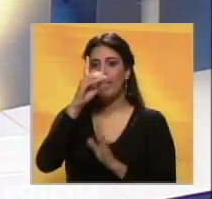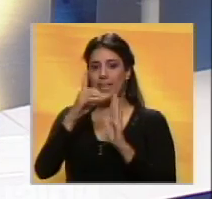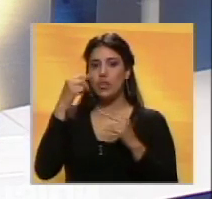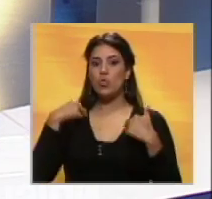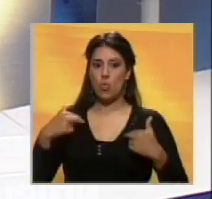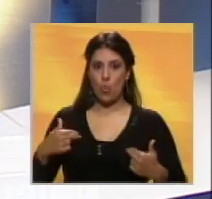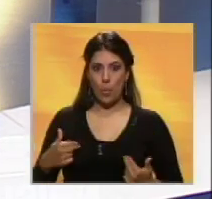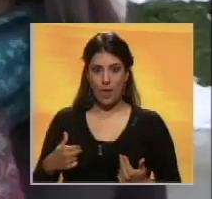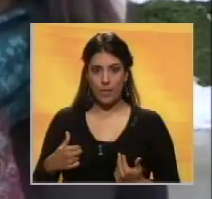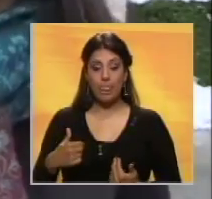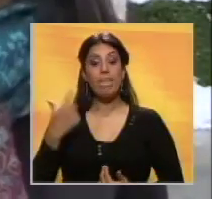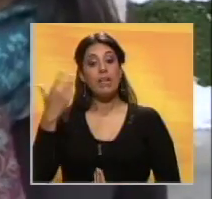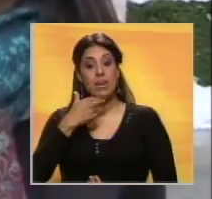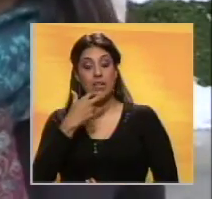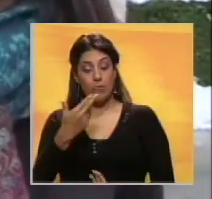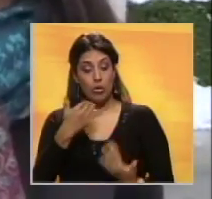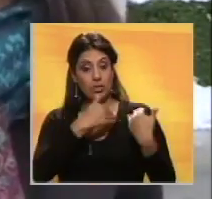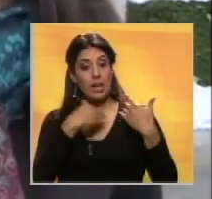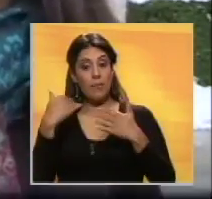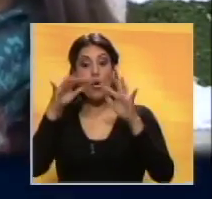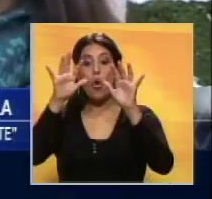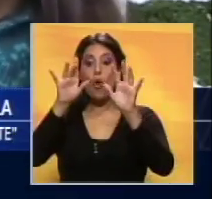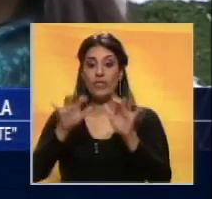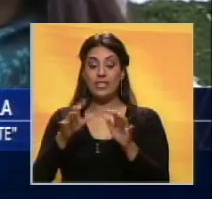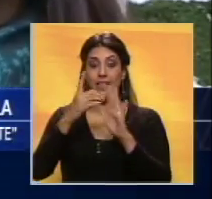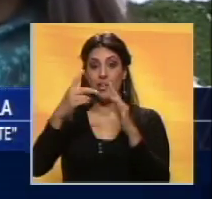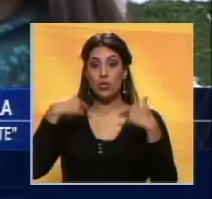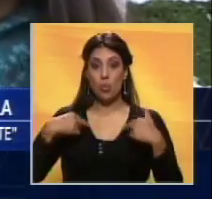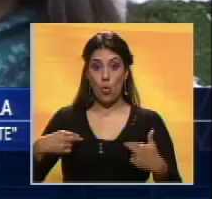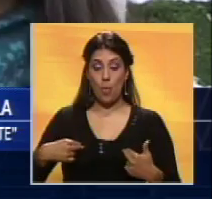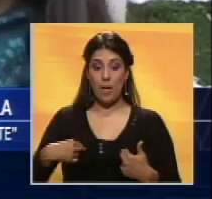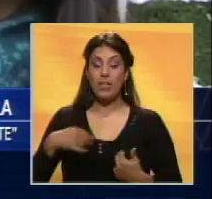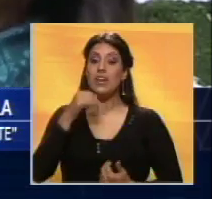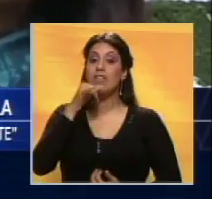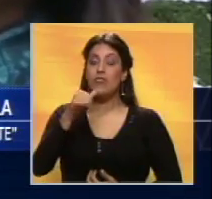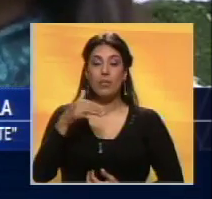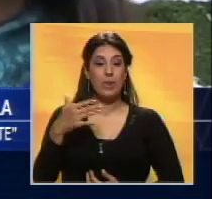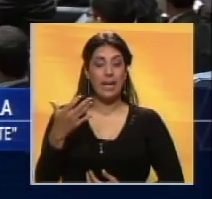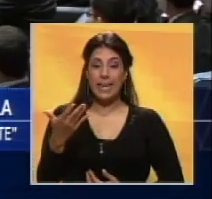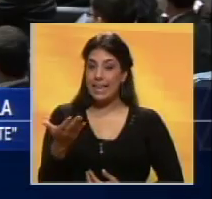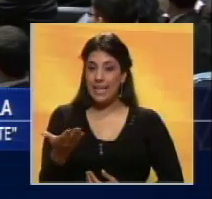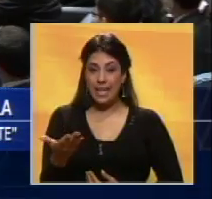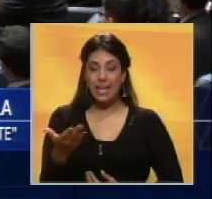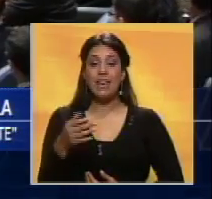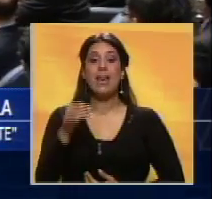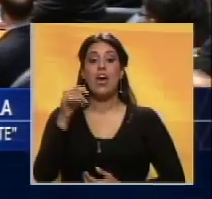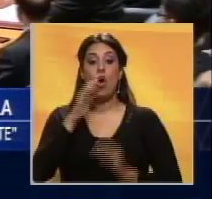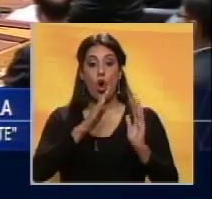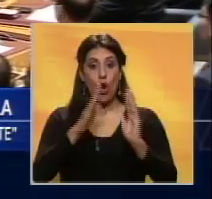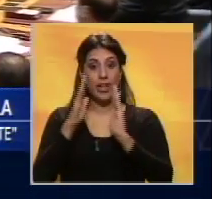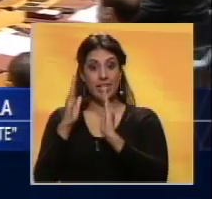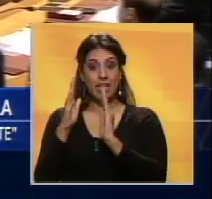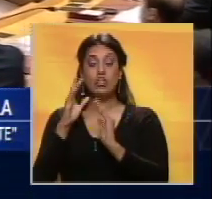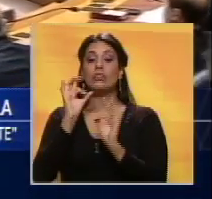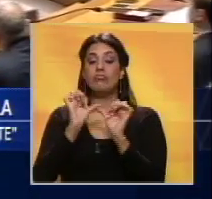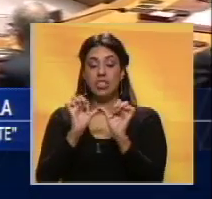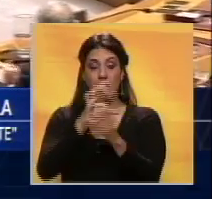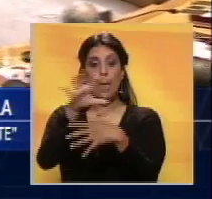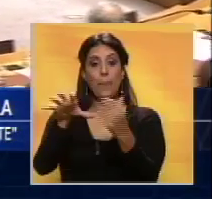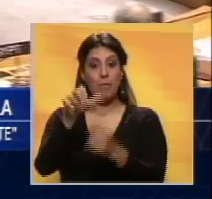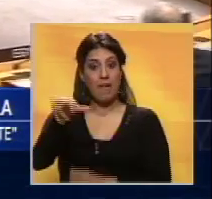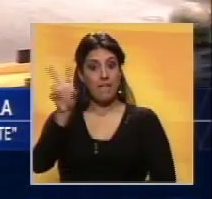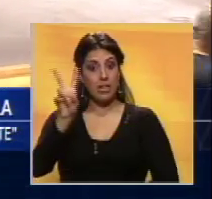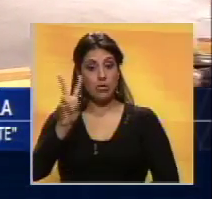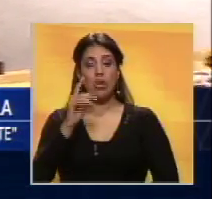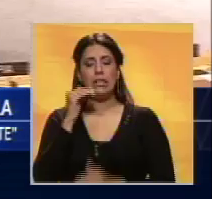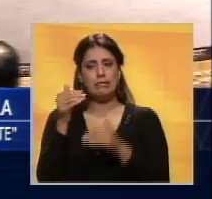derechos humanos. La portavoz de la Oficina de Derechos Humanos de la ONU, Rabina Shamdasani, aseguró que el organismo sigue la situación de